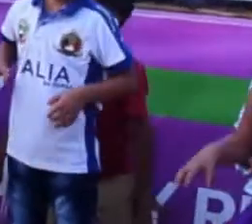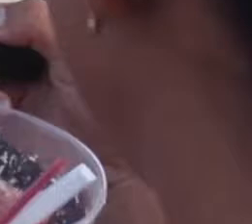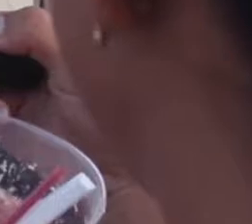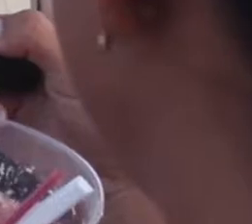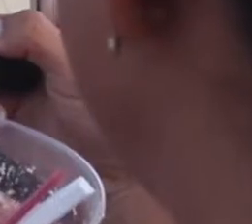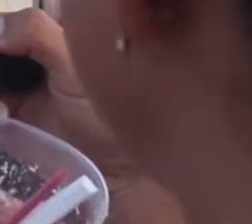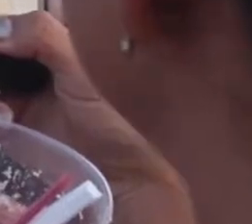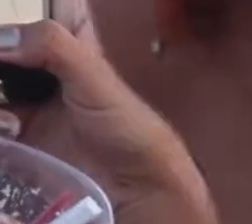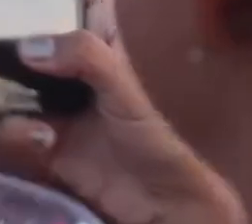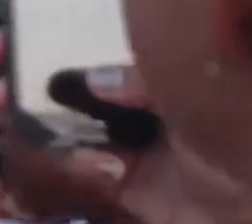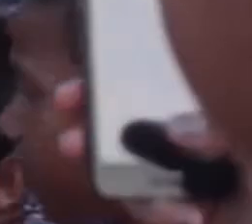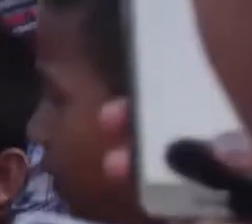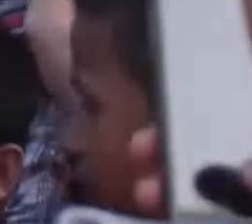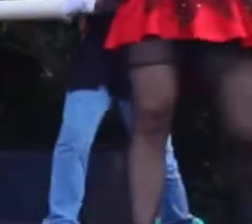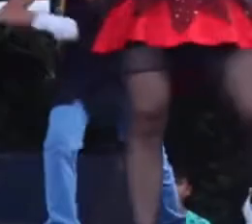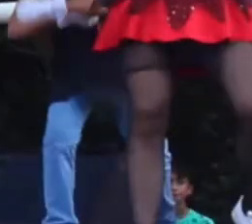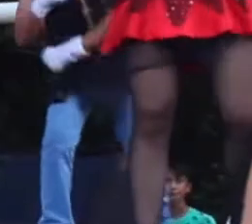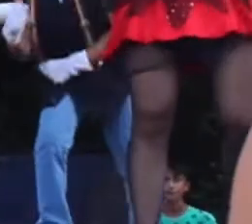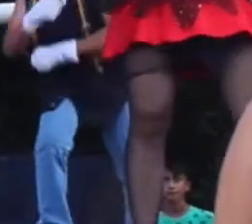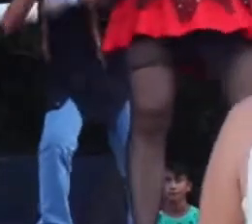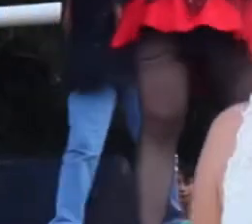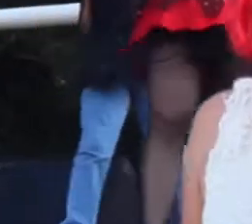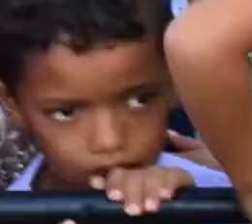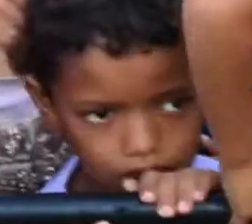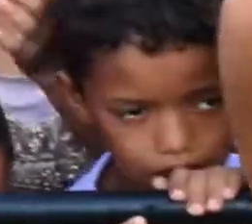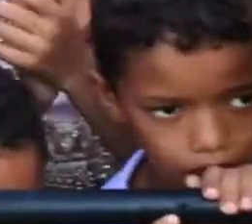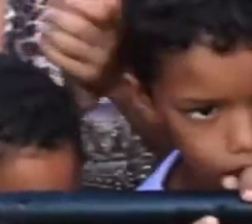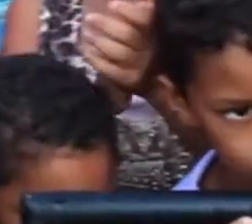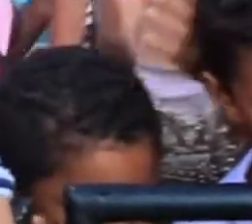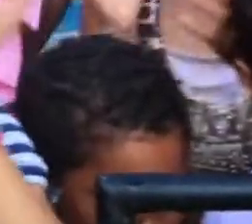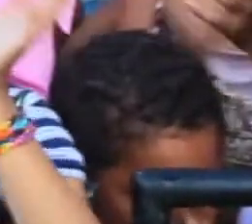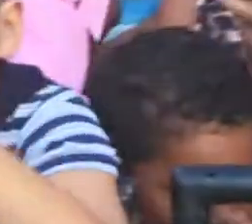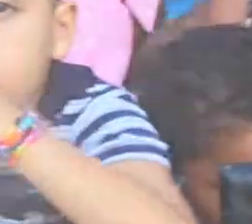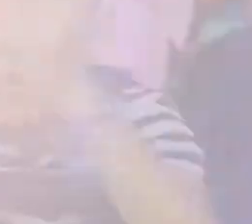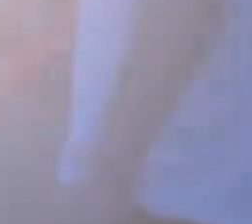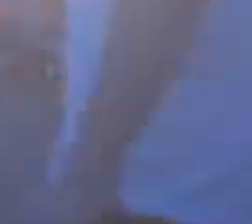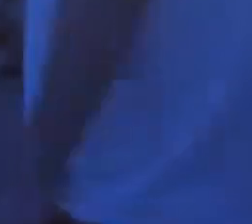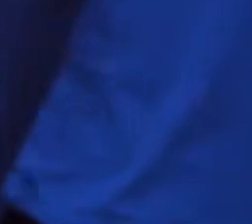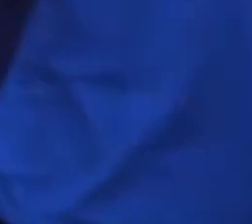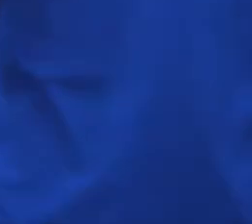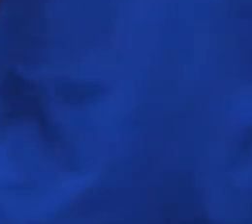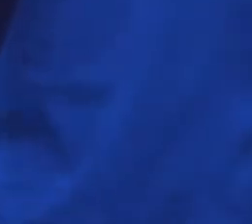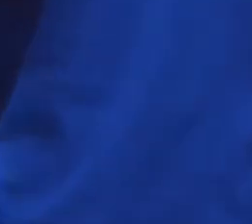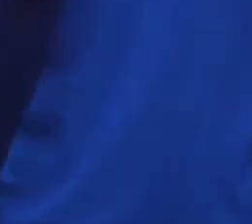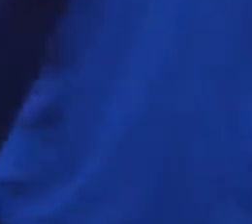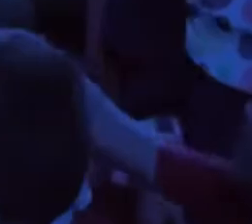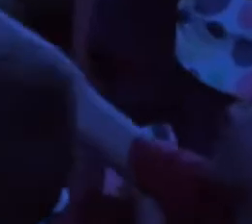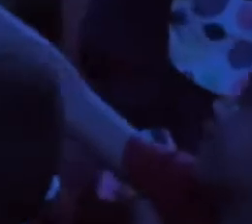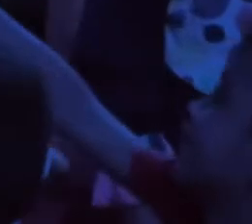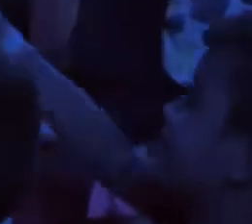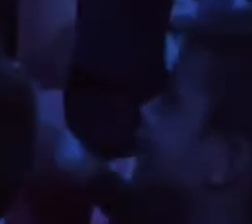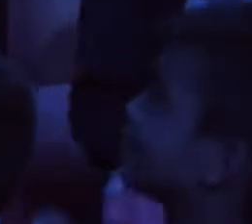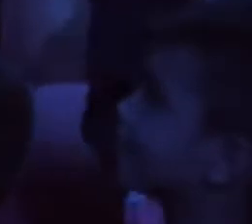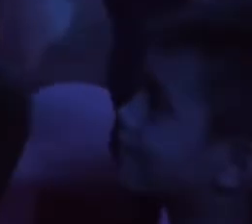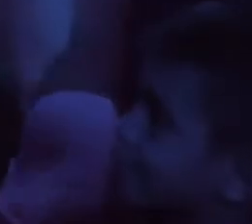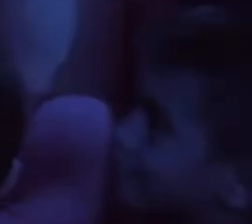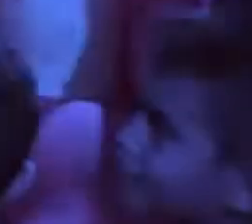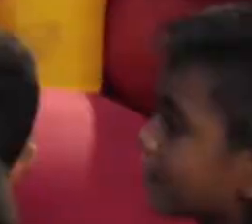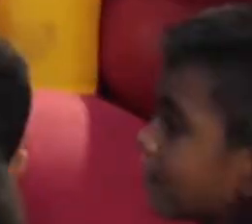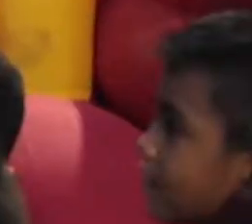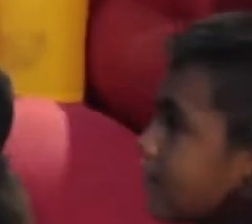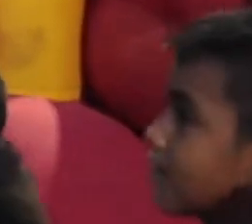Solo falta un día para la gran celebración del Día Dulce, el día de Halloween. Mañana domingo, desde las 3 de la tarde, esperamos a